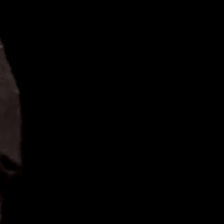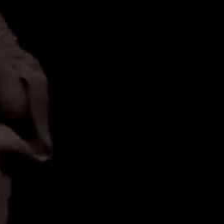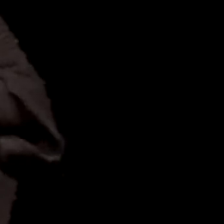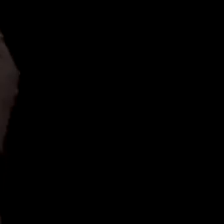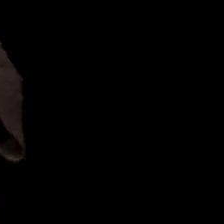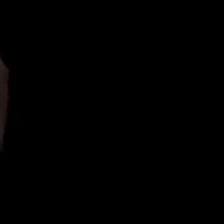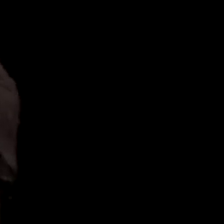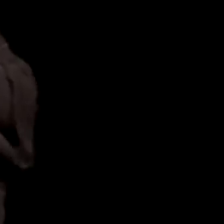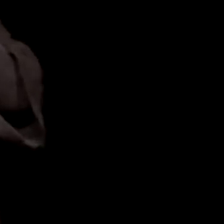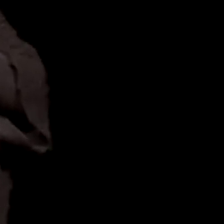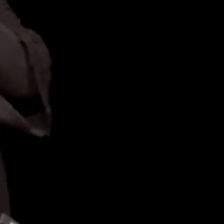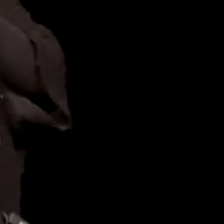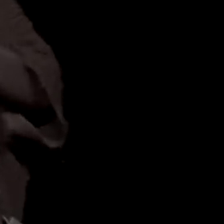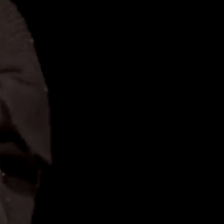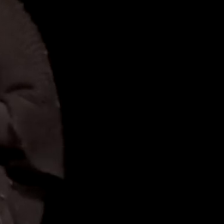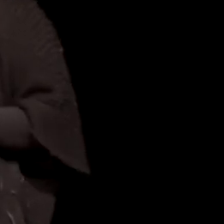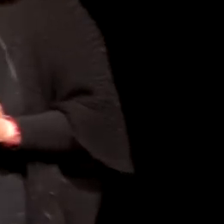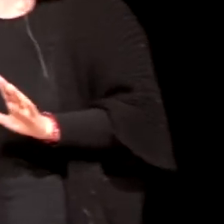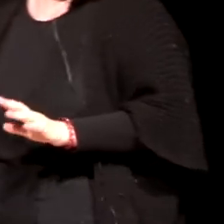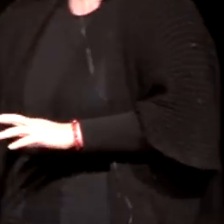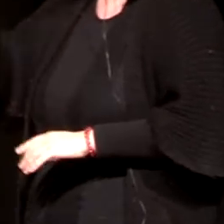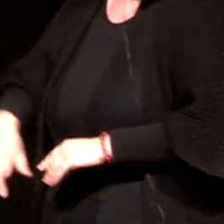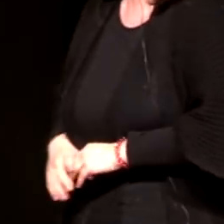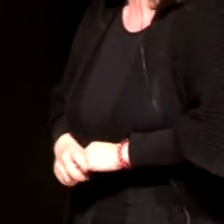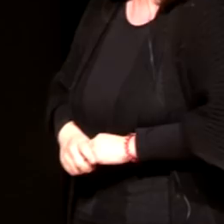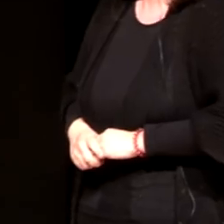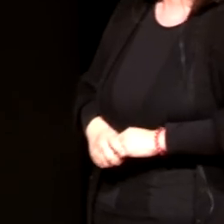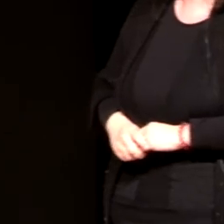ord en ya